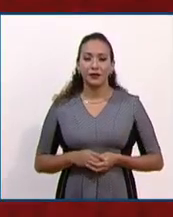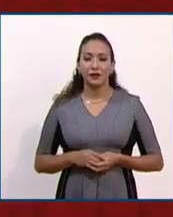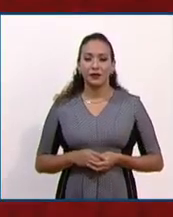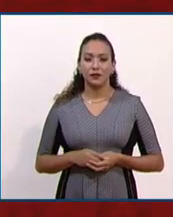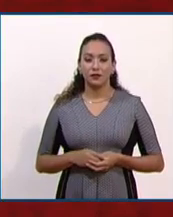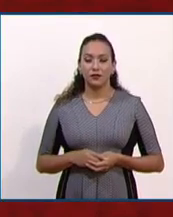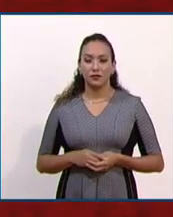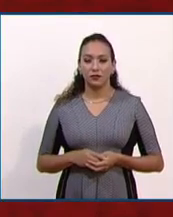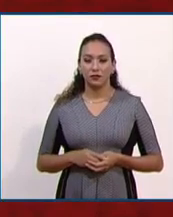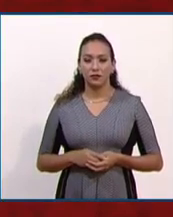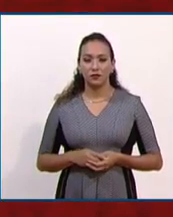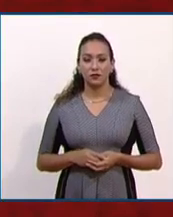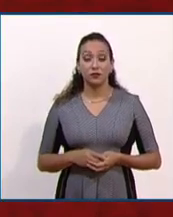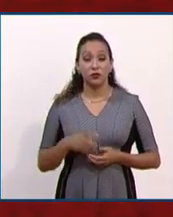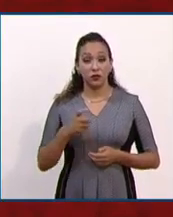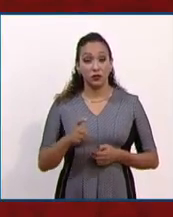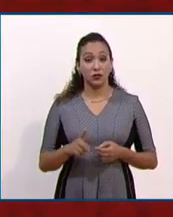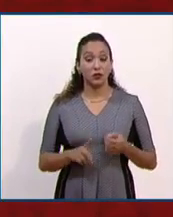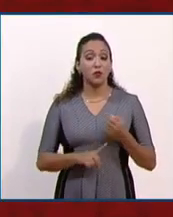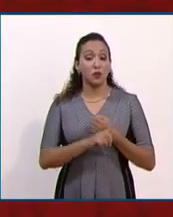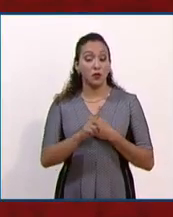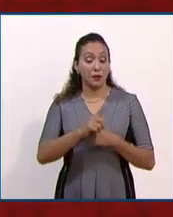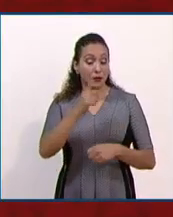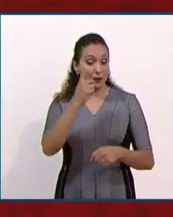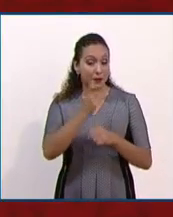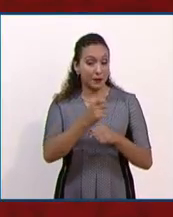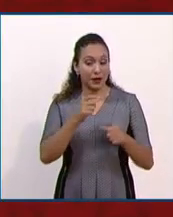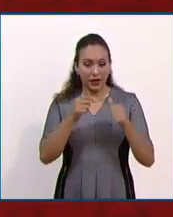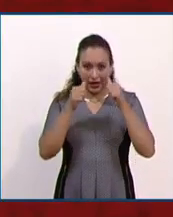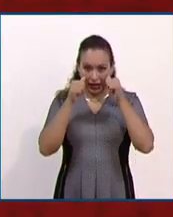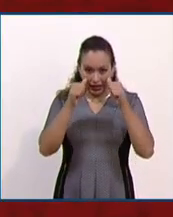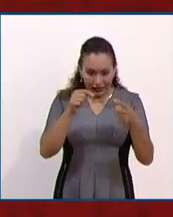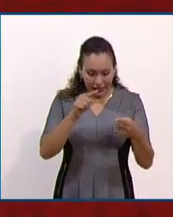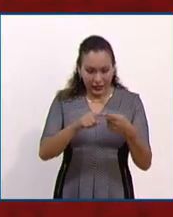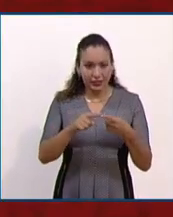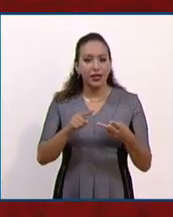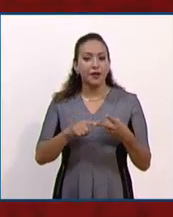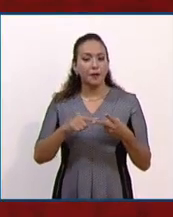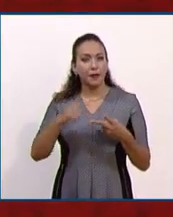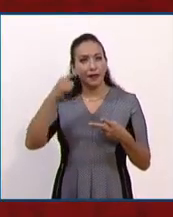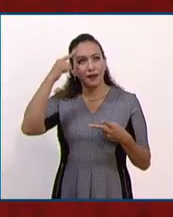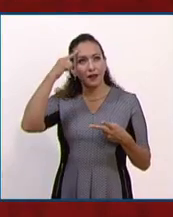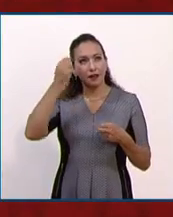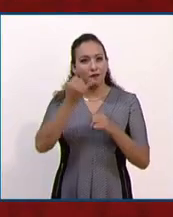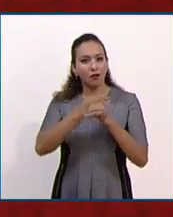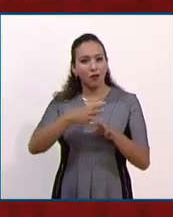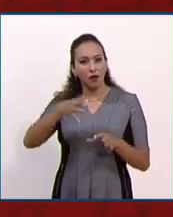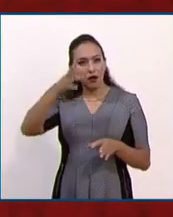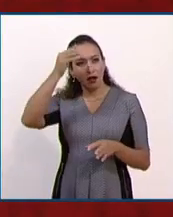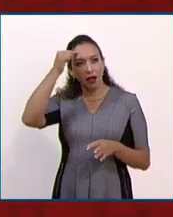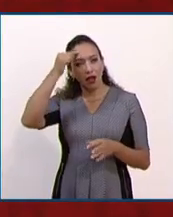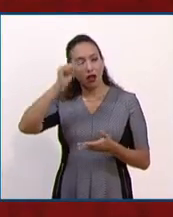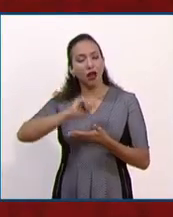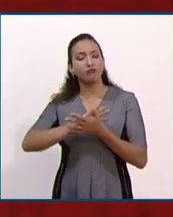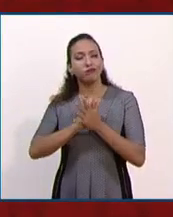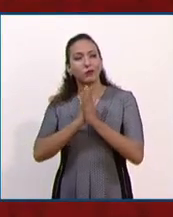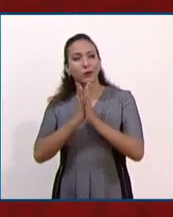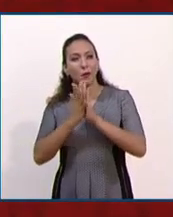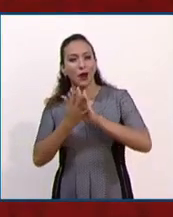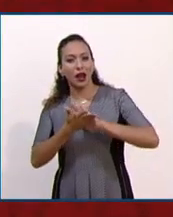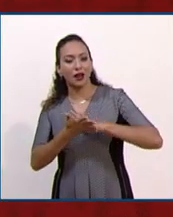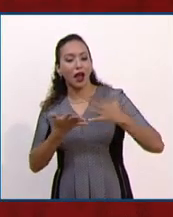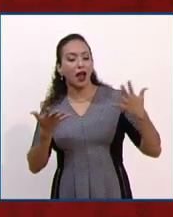De ahí que el principal reto es escuchar, procesar la información que llegue a partir de